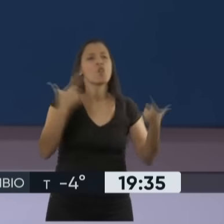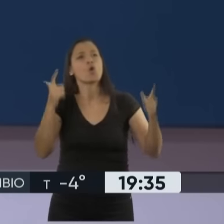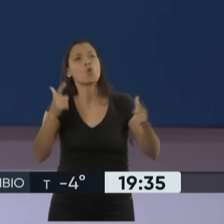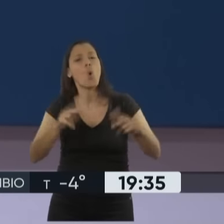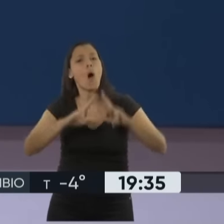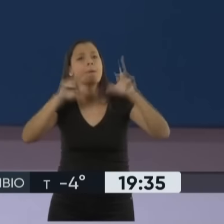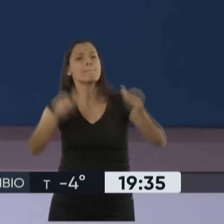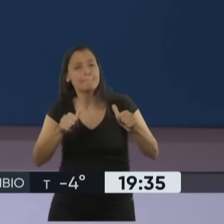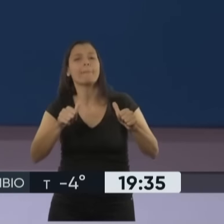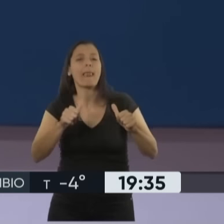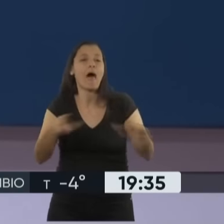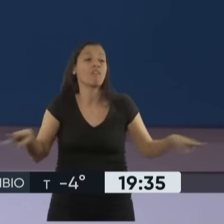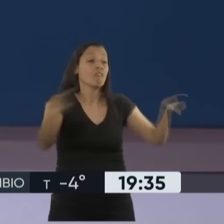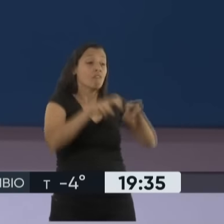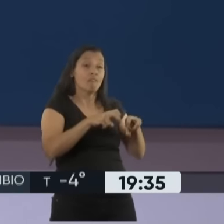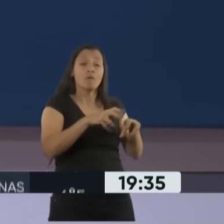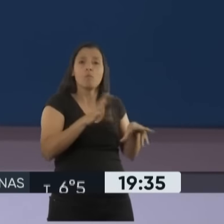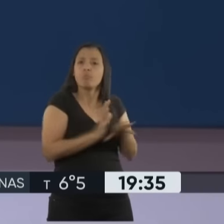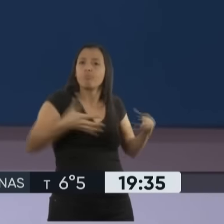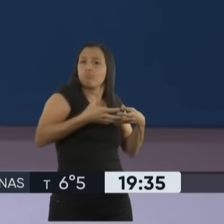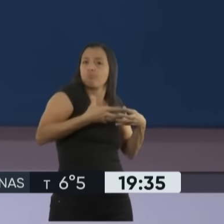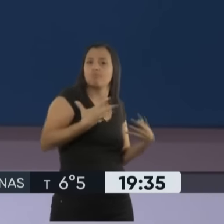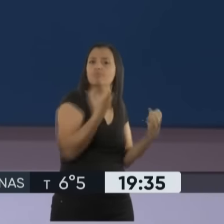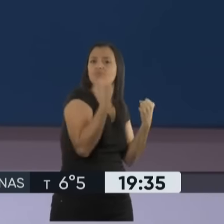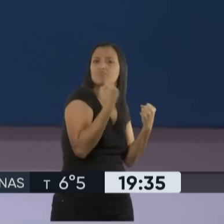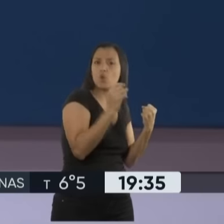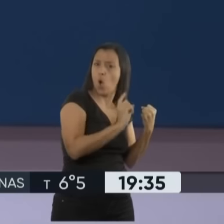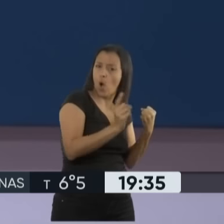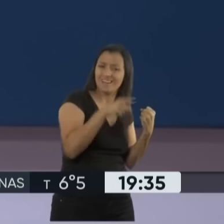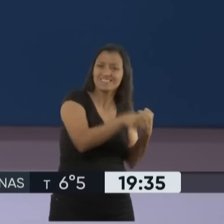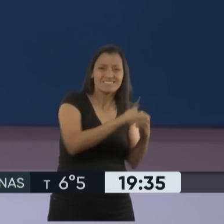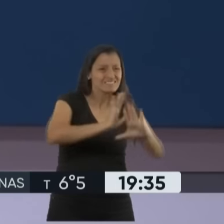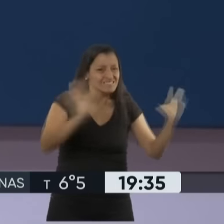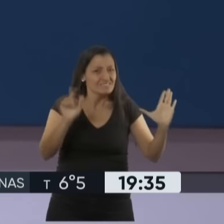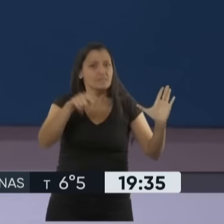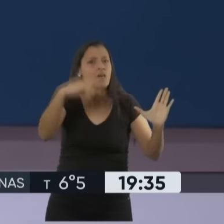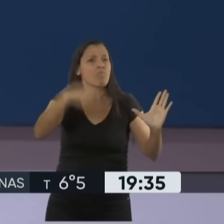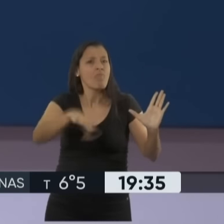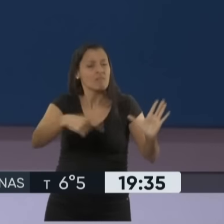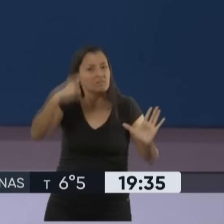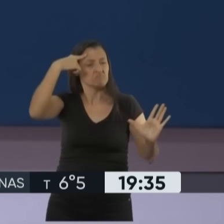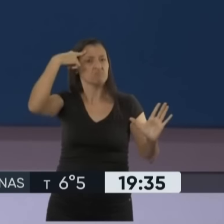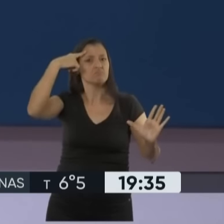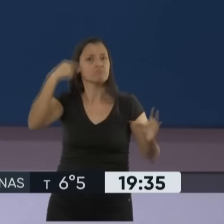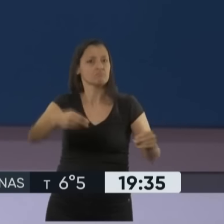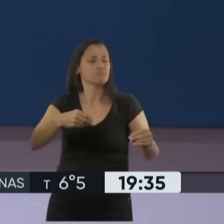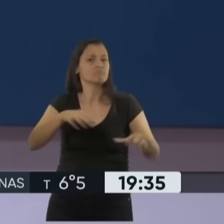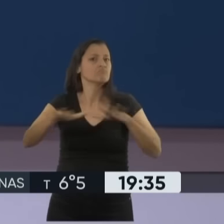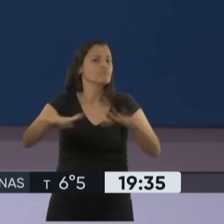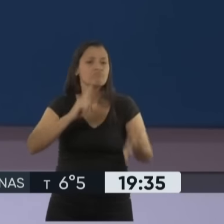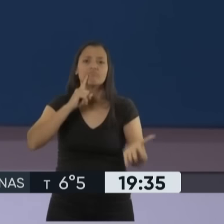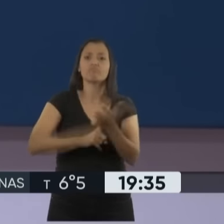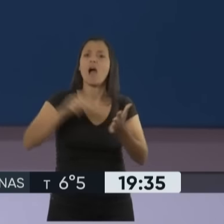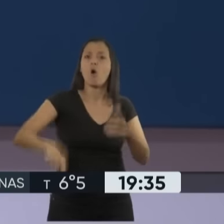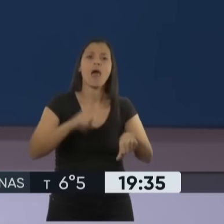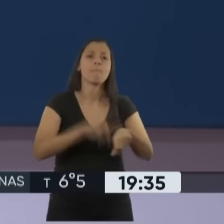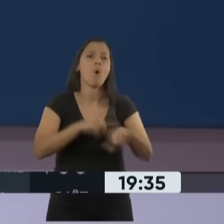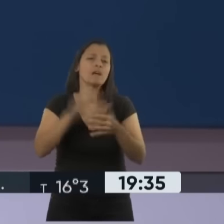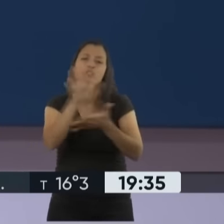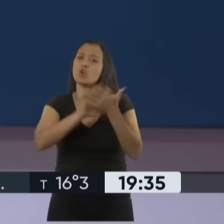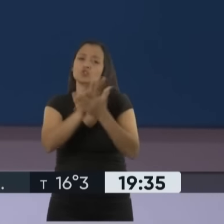derrame de riqueza que haya funcionado es hora de que tomemos nota y actuemos en consecuencia